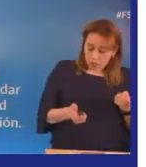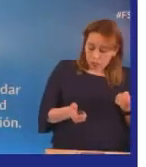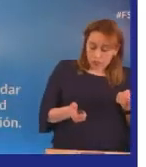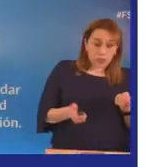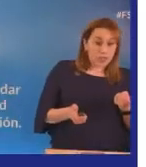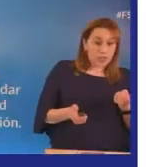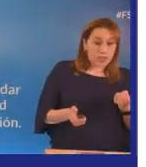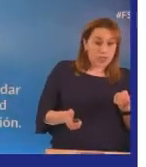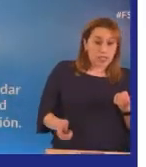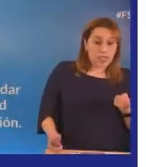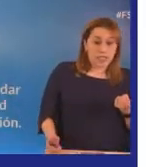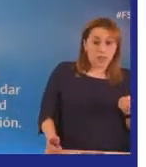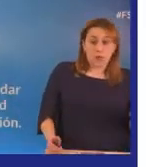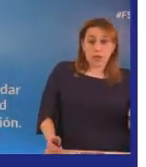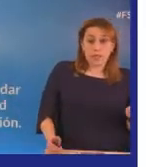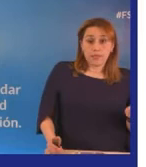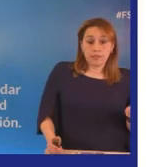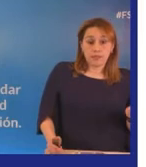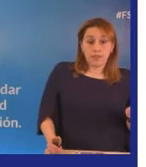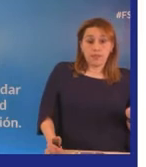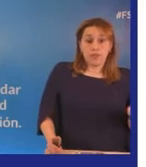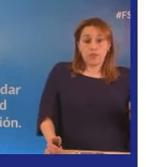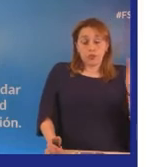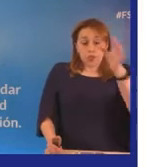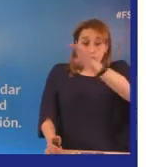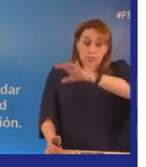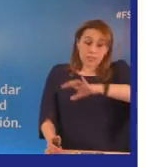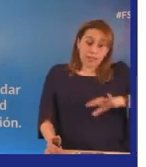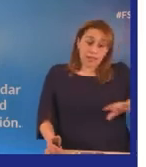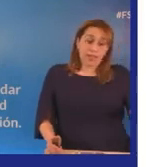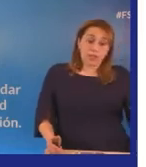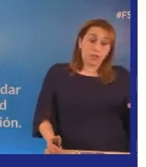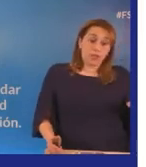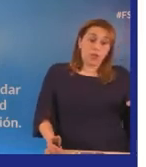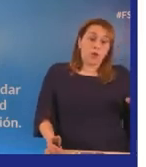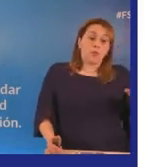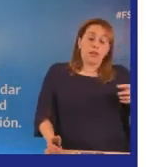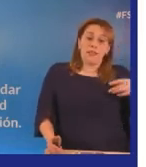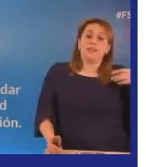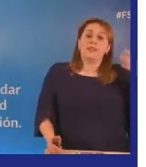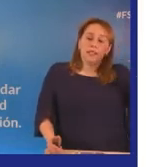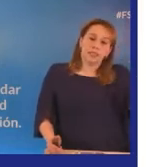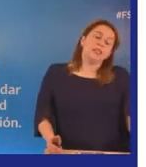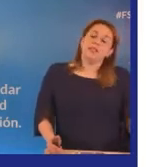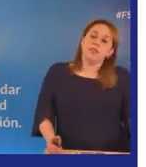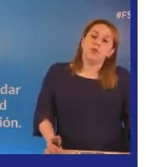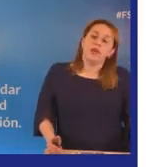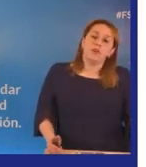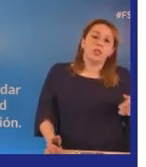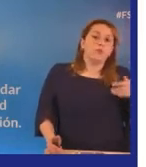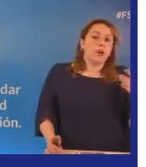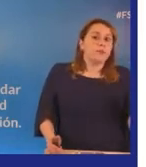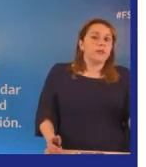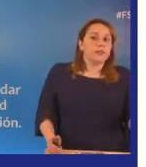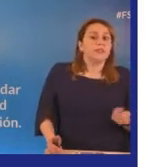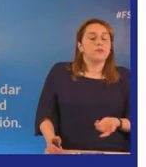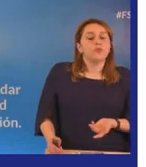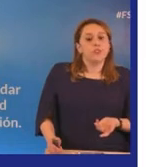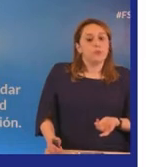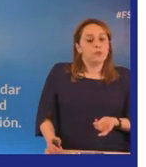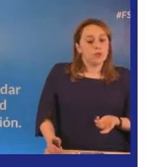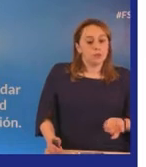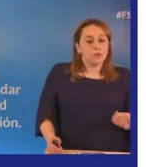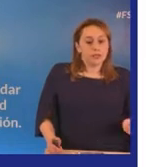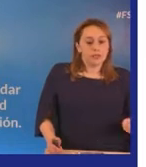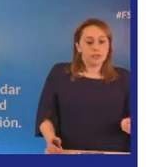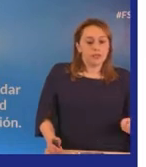parte de los factores individuales, con todo esto que está alrededor, puedan ser estimulados y pueda mantenerse